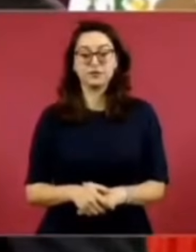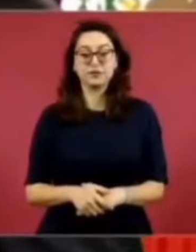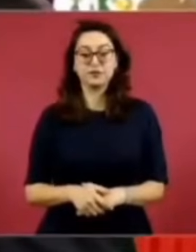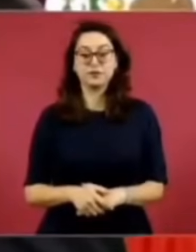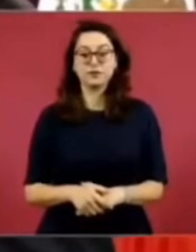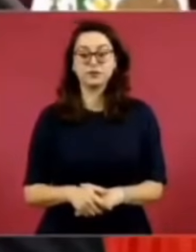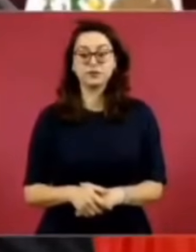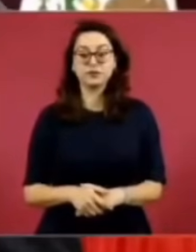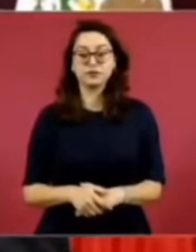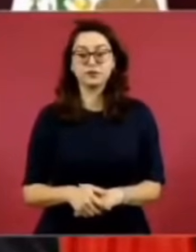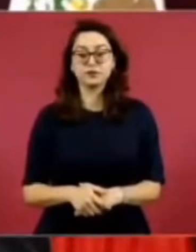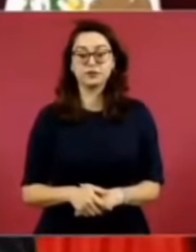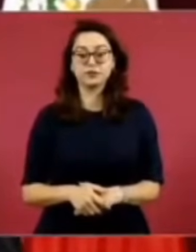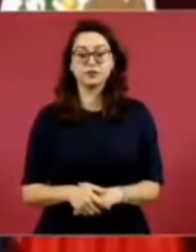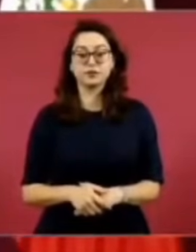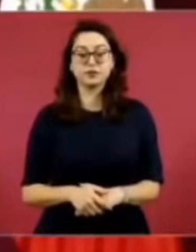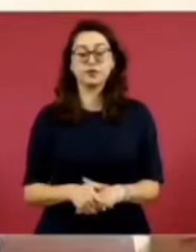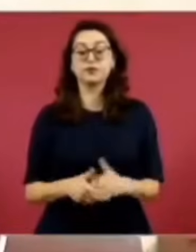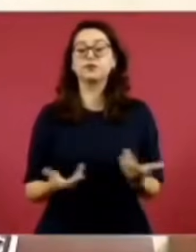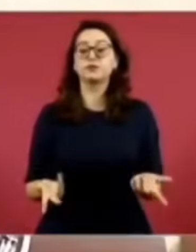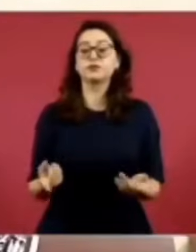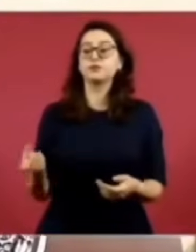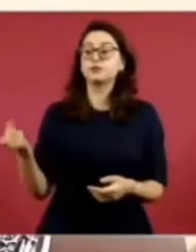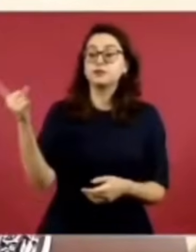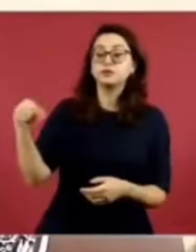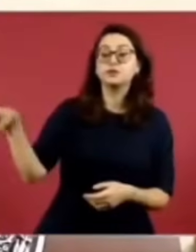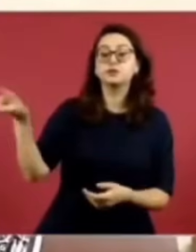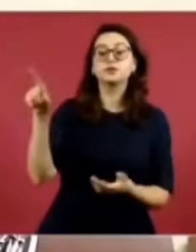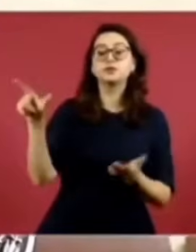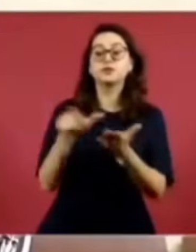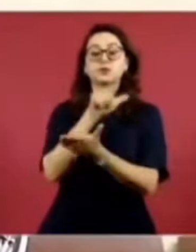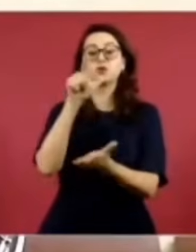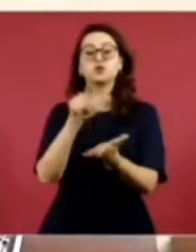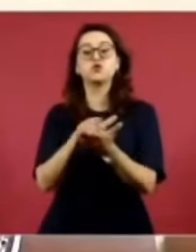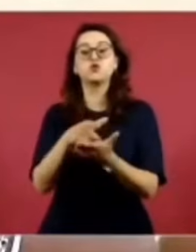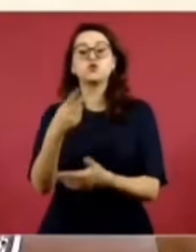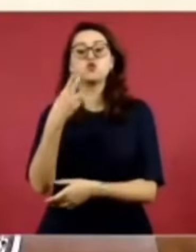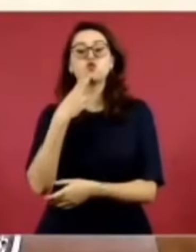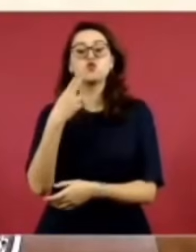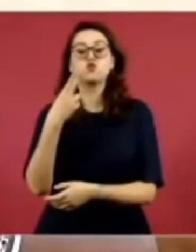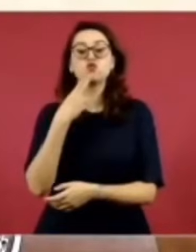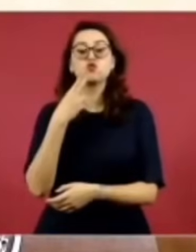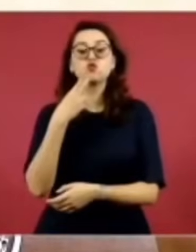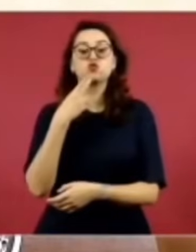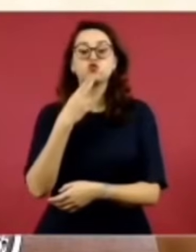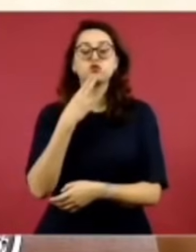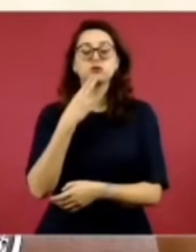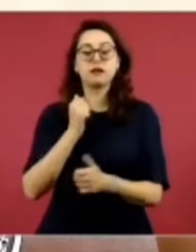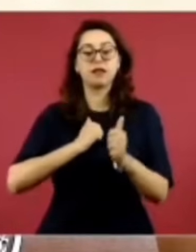su medio, su instrumento para atender